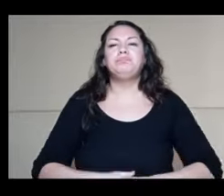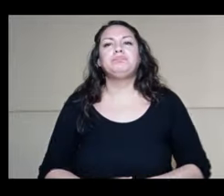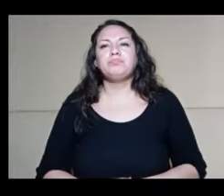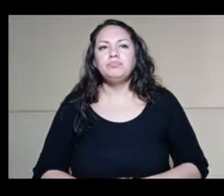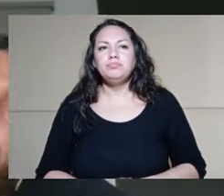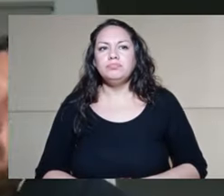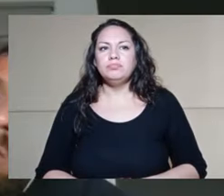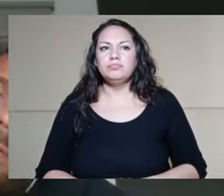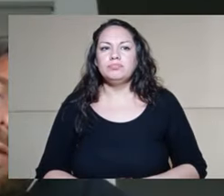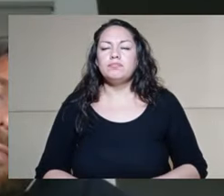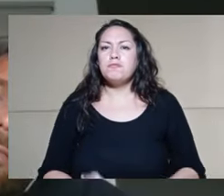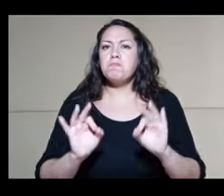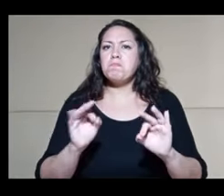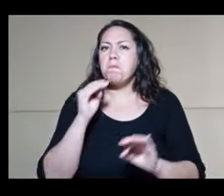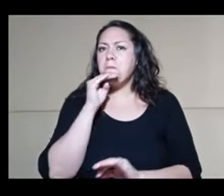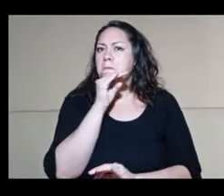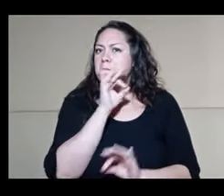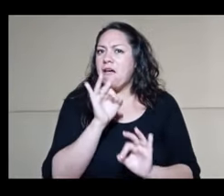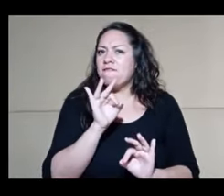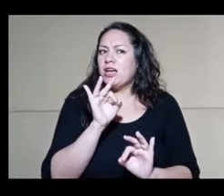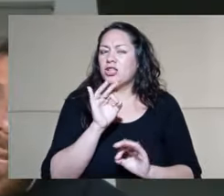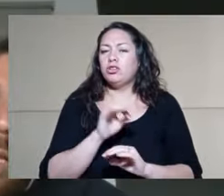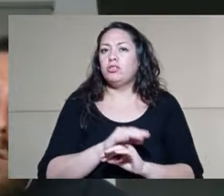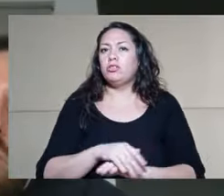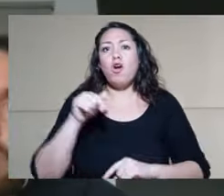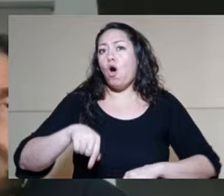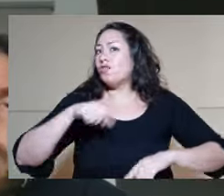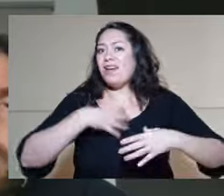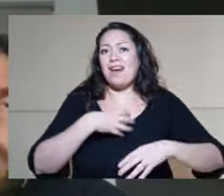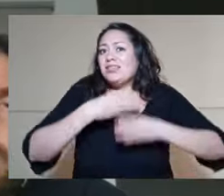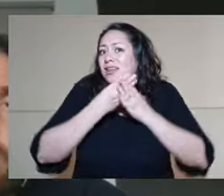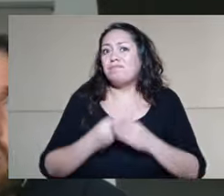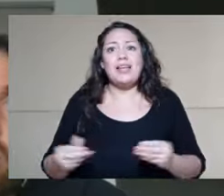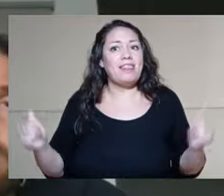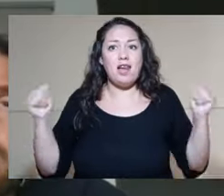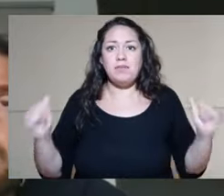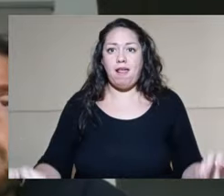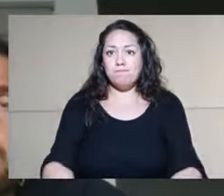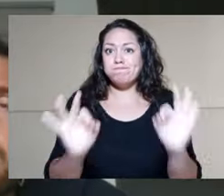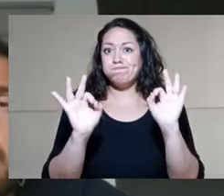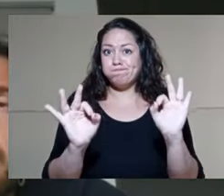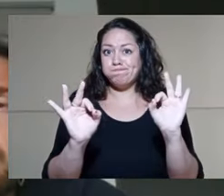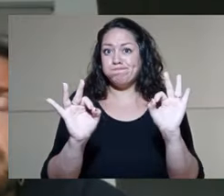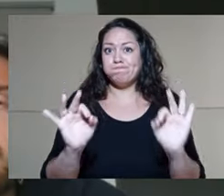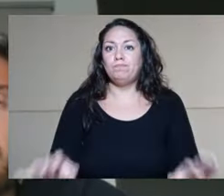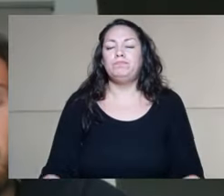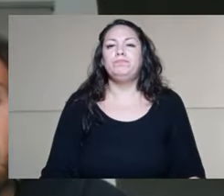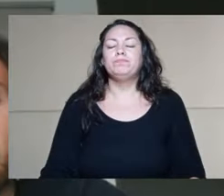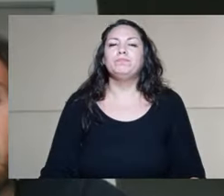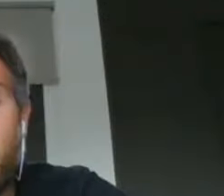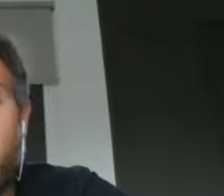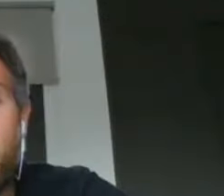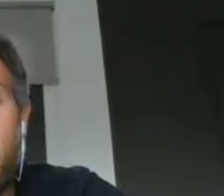Bien. Bueno, perfecto entonces. Bueno, con hoy se terminan entonces las clases.